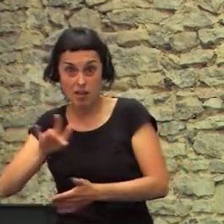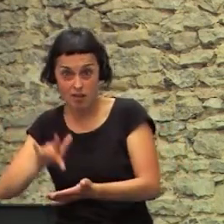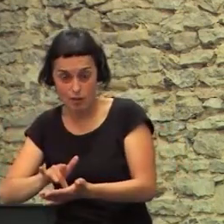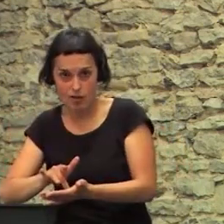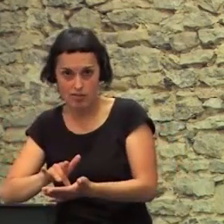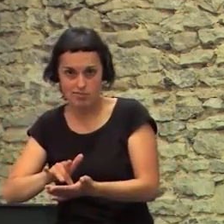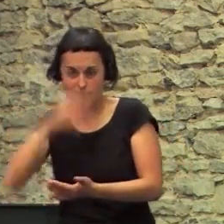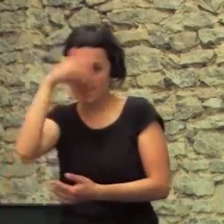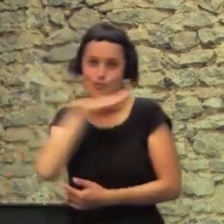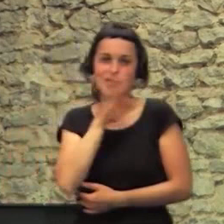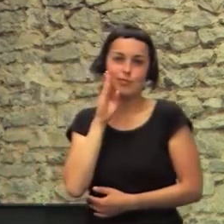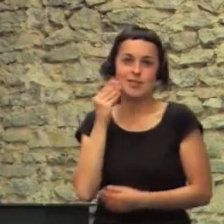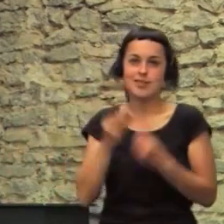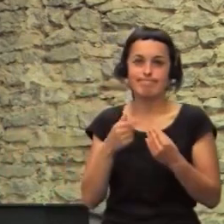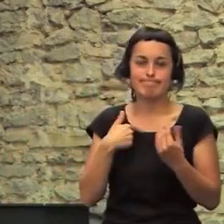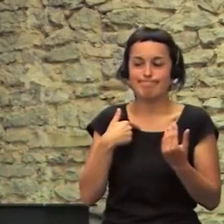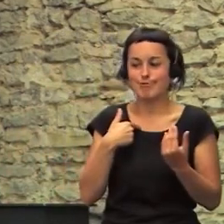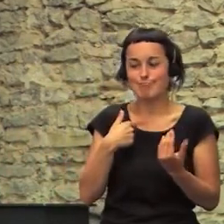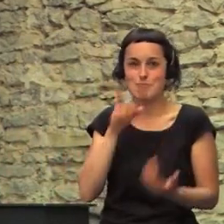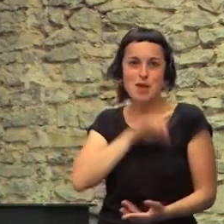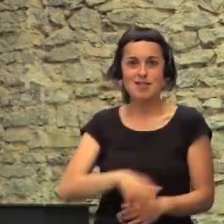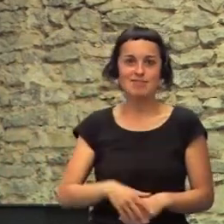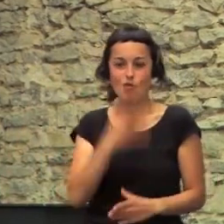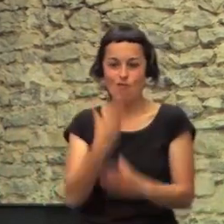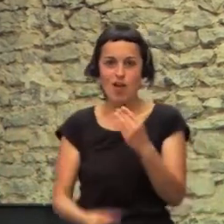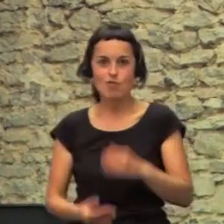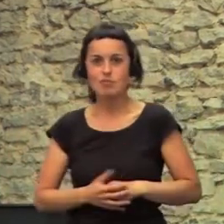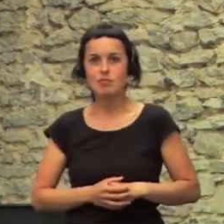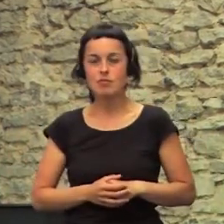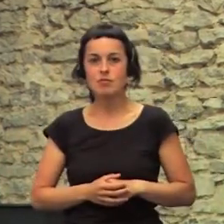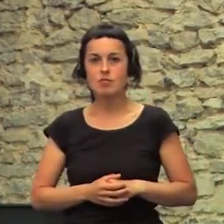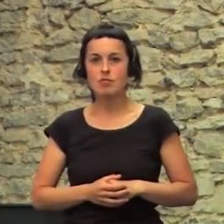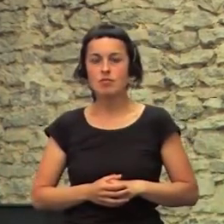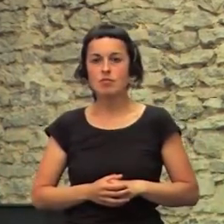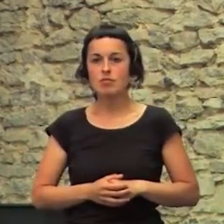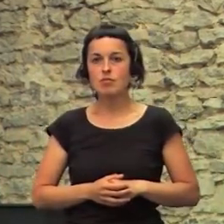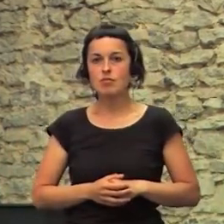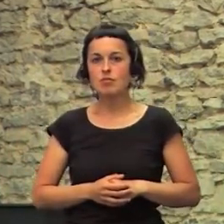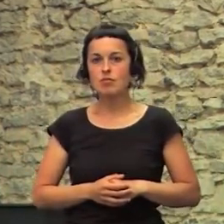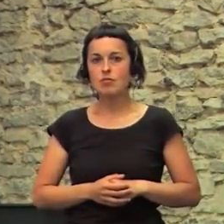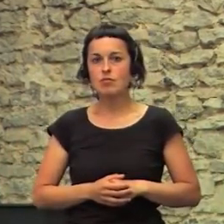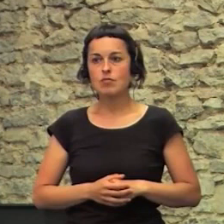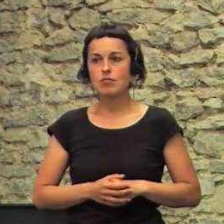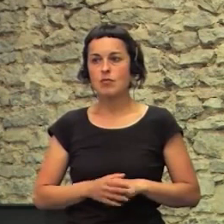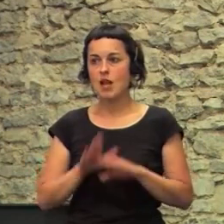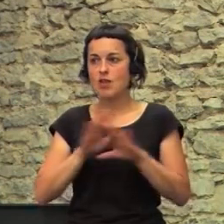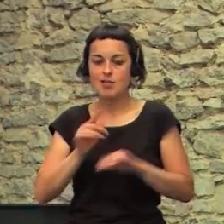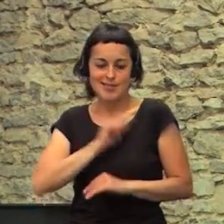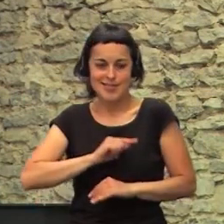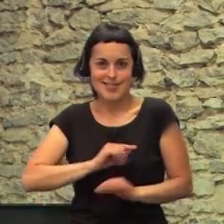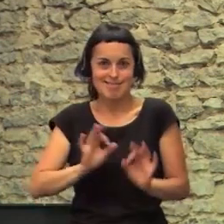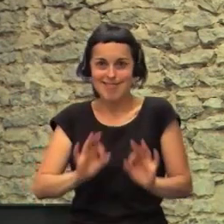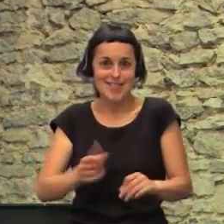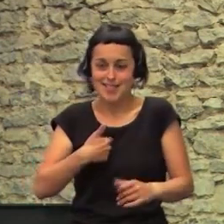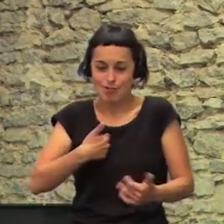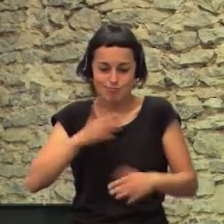creen que era realmente un hombre. Hay una confusión, no, no se sabe si lo sería o no lo sería, pero la cuestión es que se asocia de esa manera, ¿no?